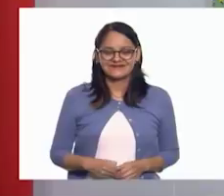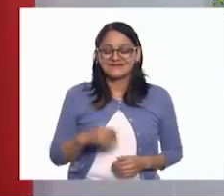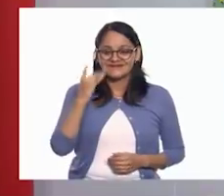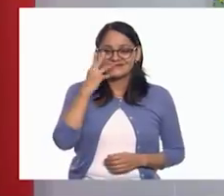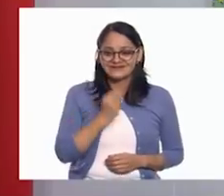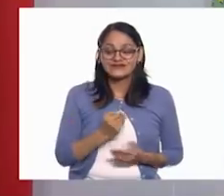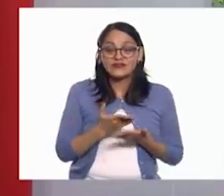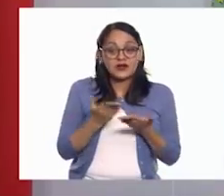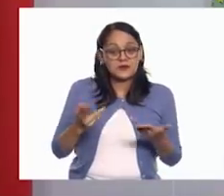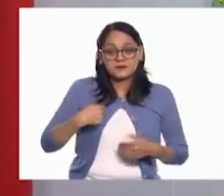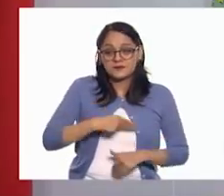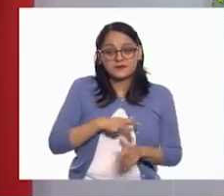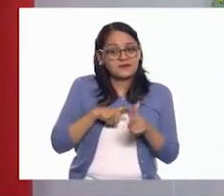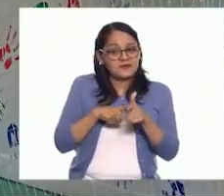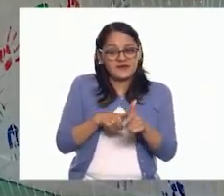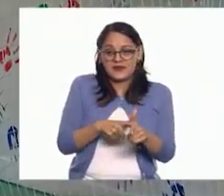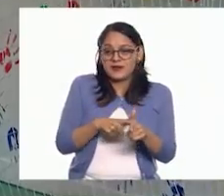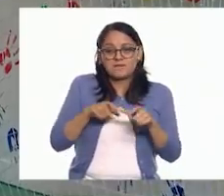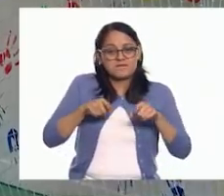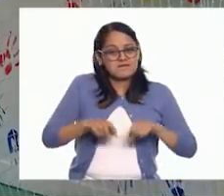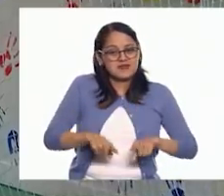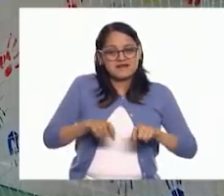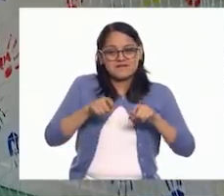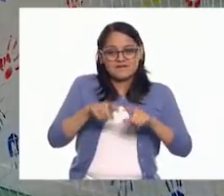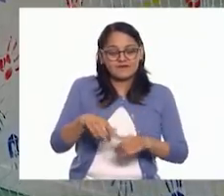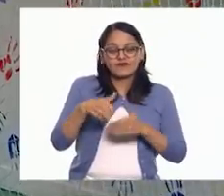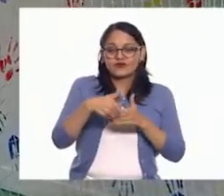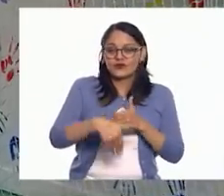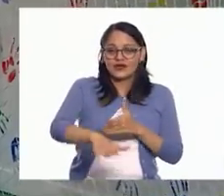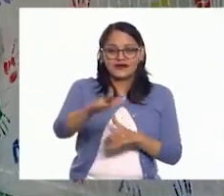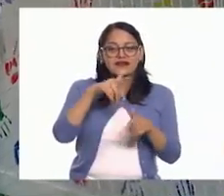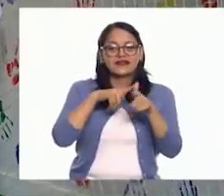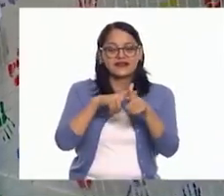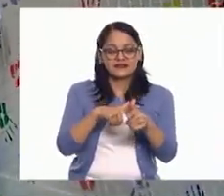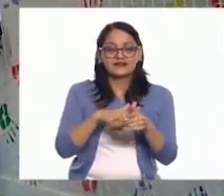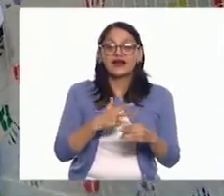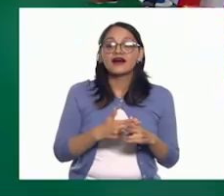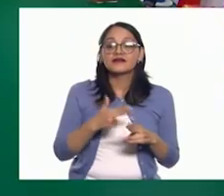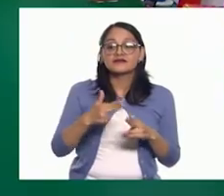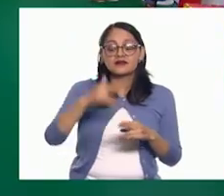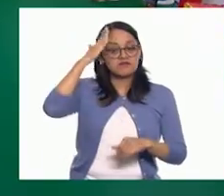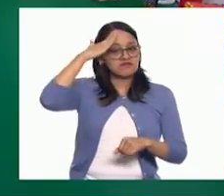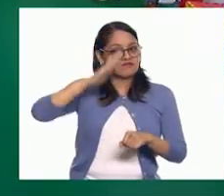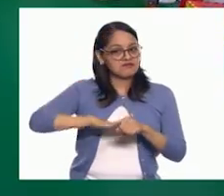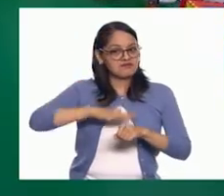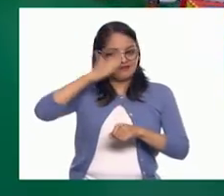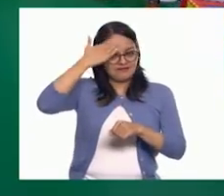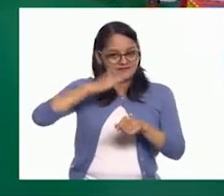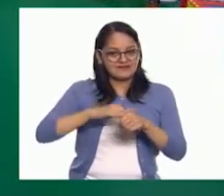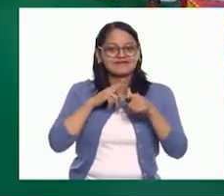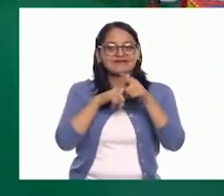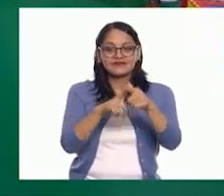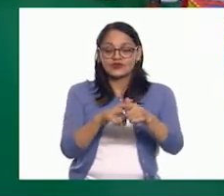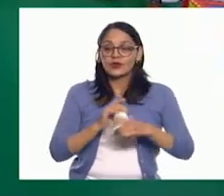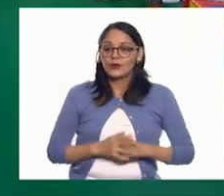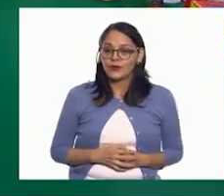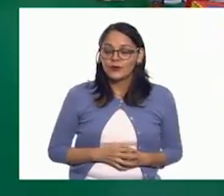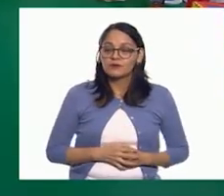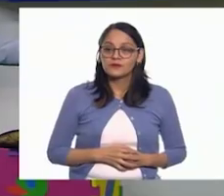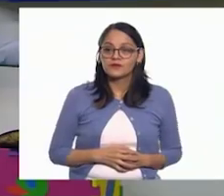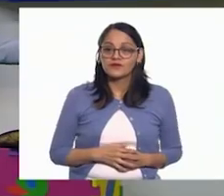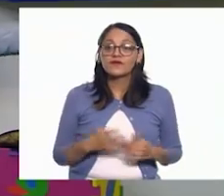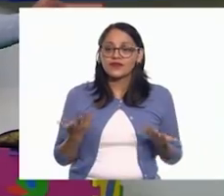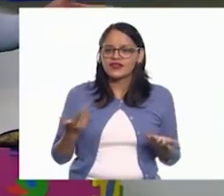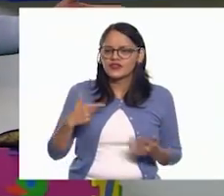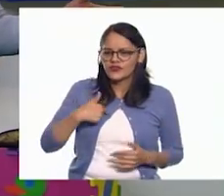nos podemos seguir así, así, así, hasta que la memoria nos aguante. Oye, pero